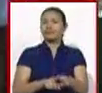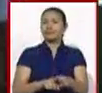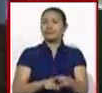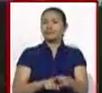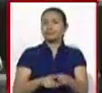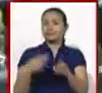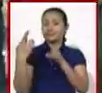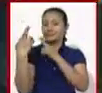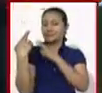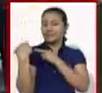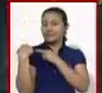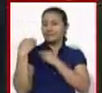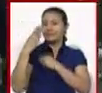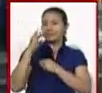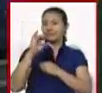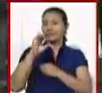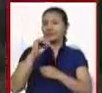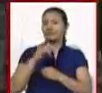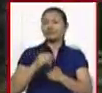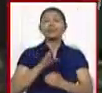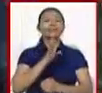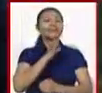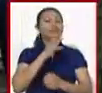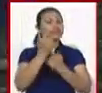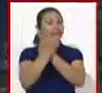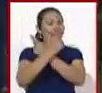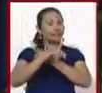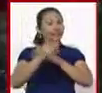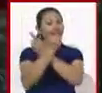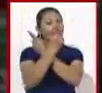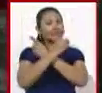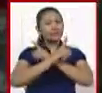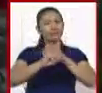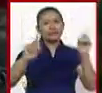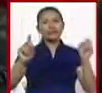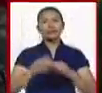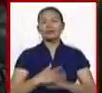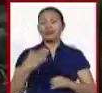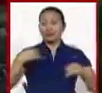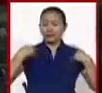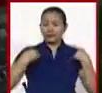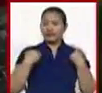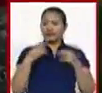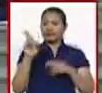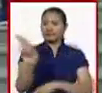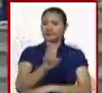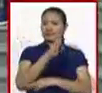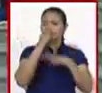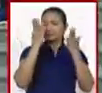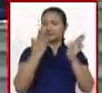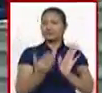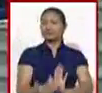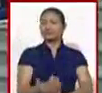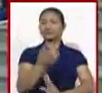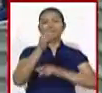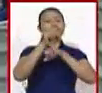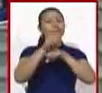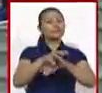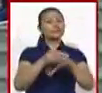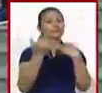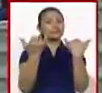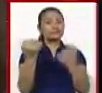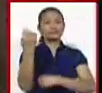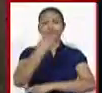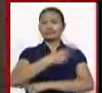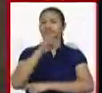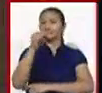deber biológico tratar de manifestar la libre expresión que tiene la democracia. Nosotros como jóvenes, como universitarios, vamos a estar presentes en la marcha de hoy